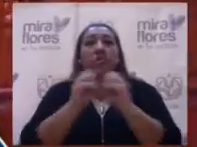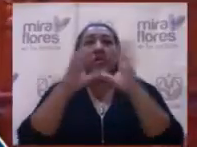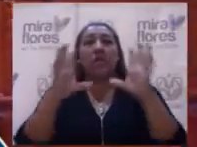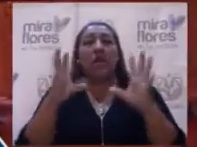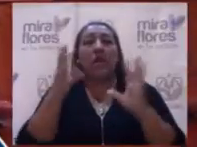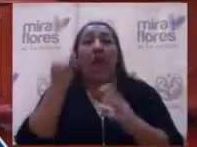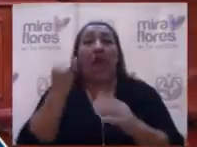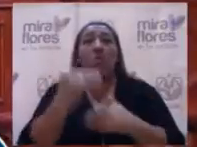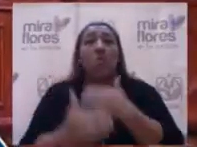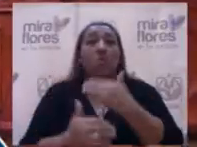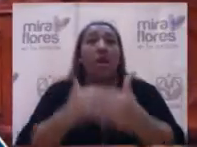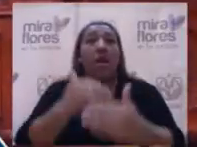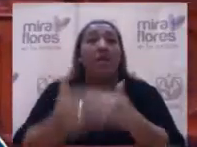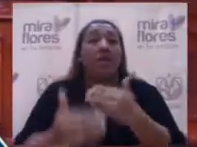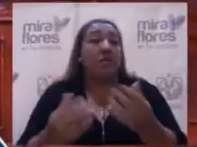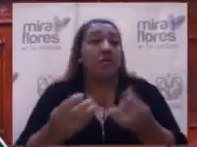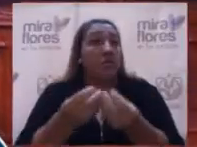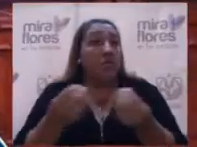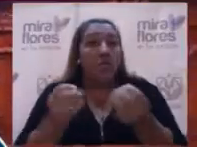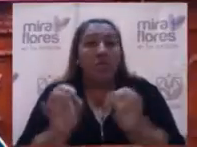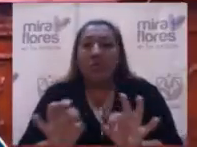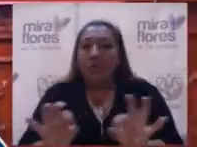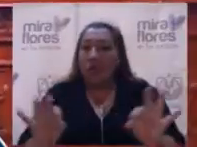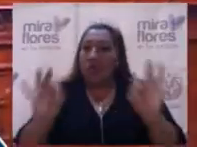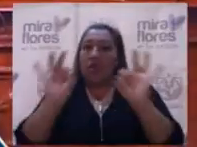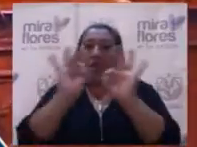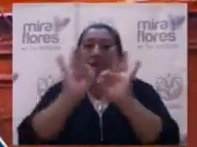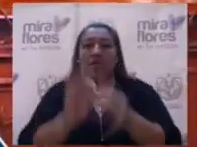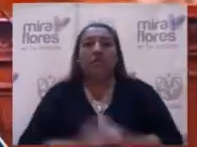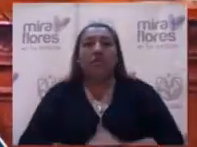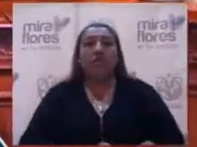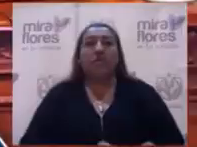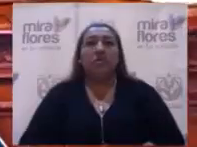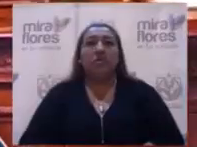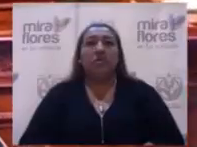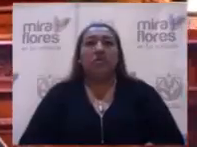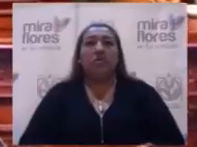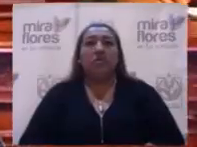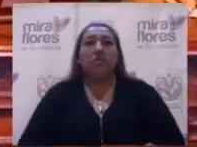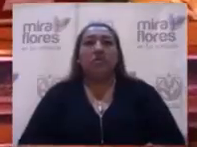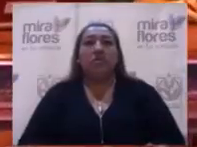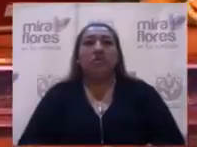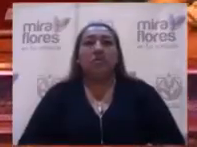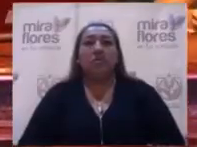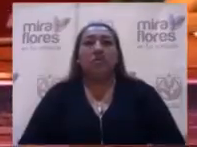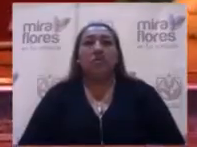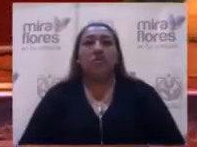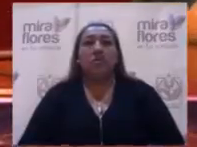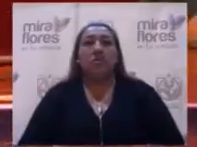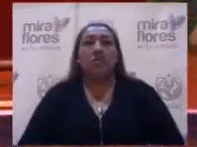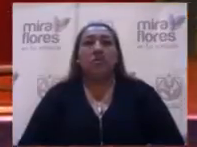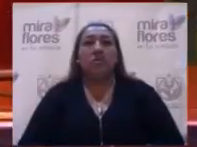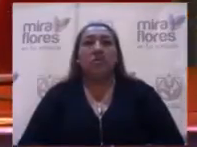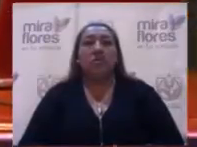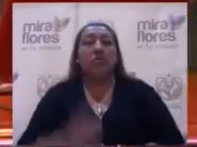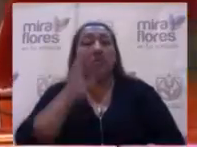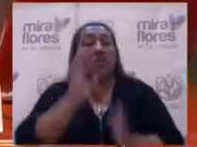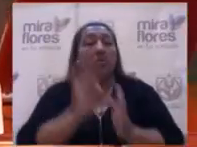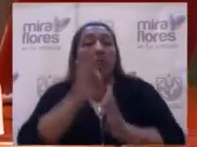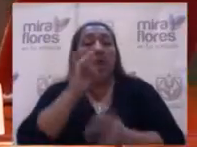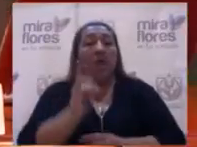un avance muy importante. Por ejemplo, se había detectado que habían 180 expedientes